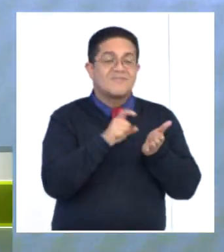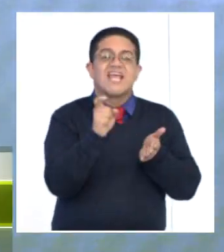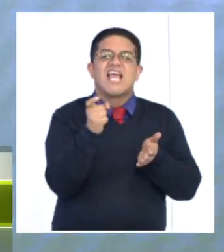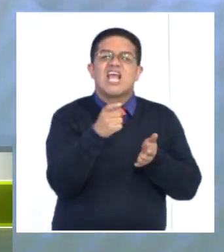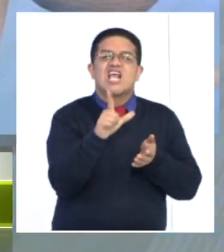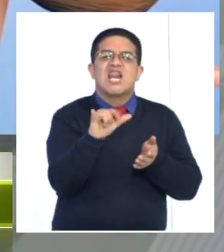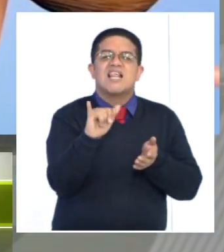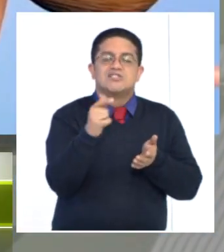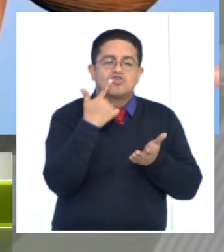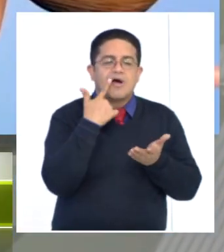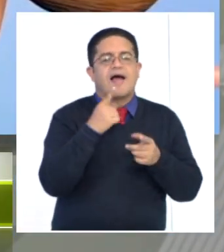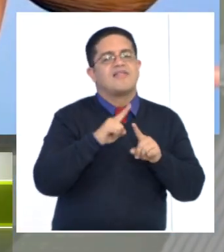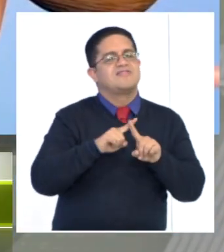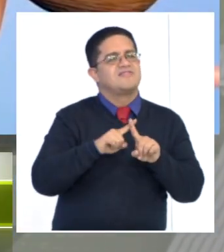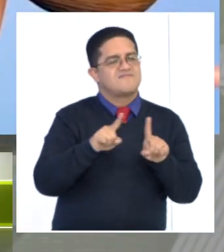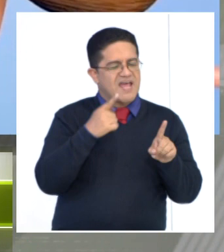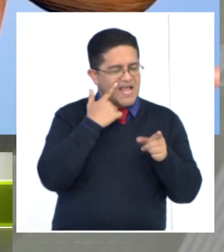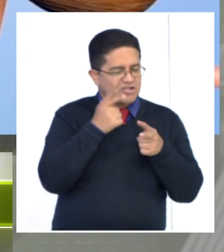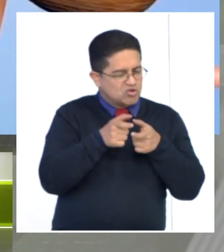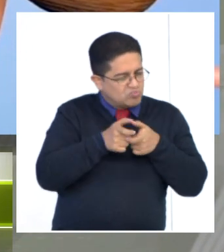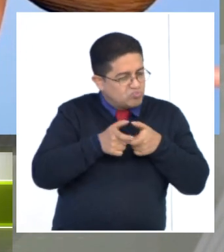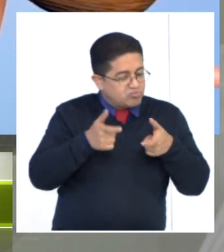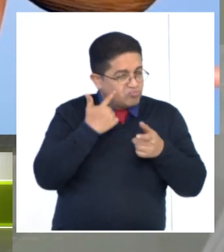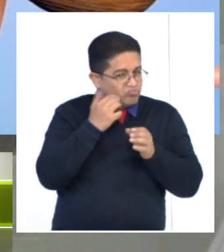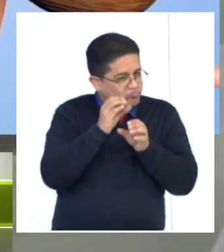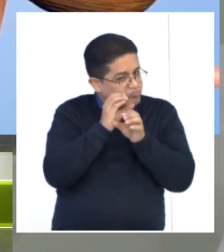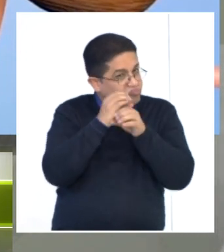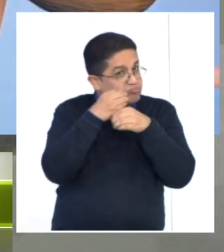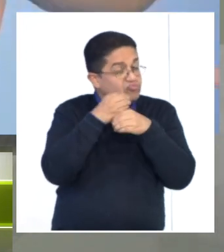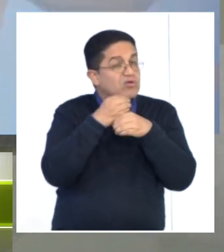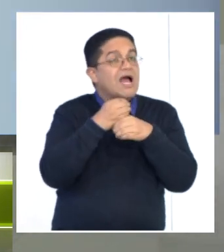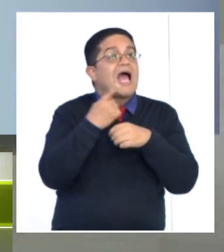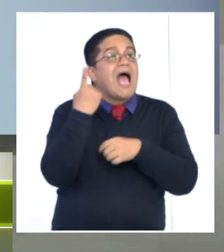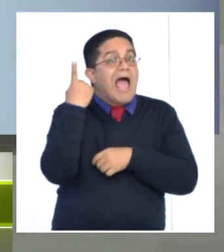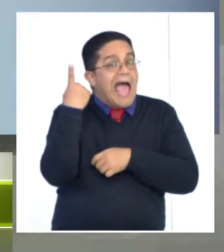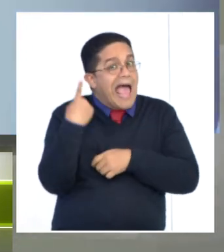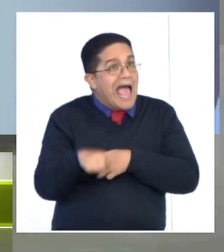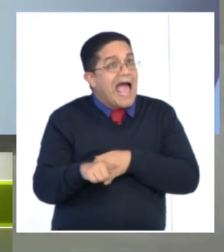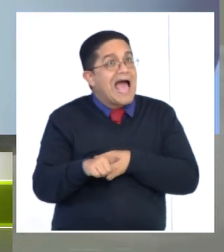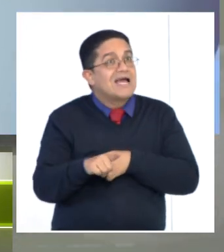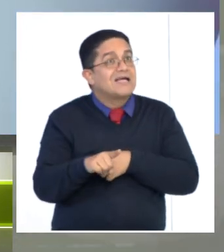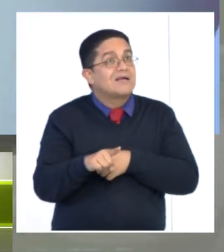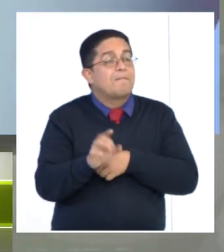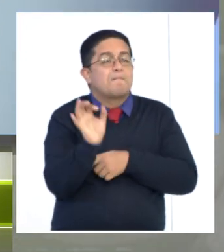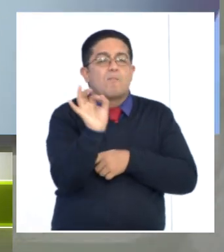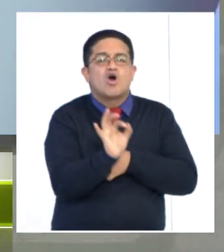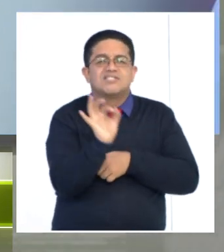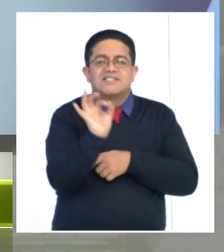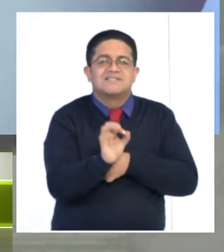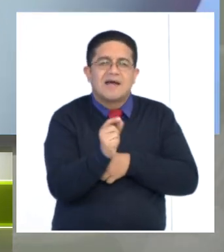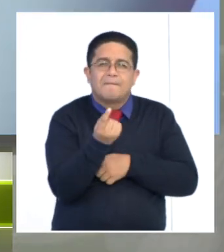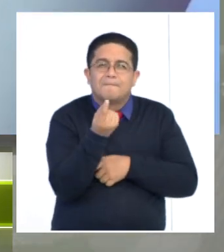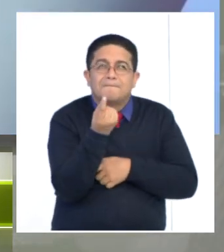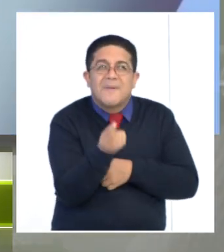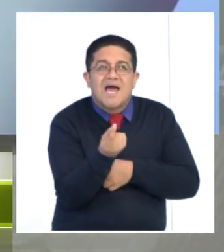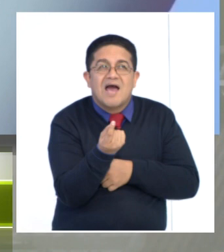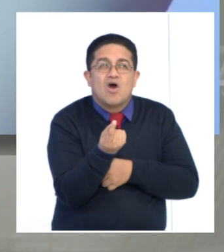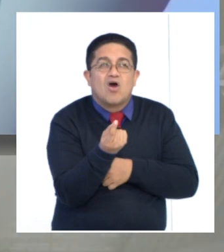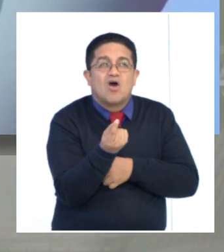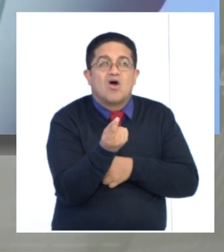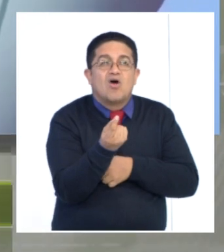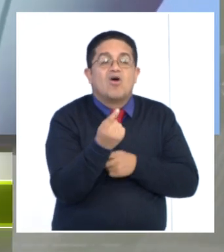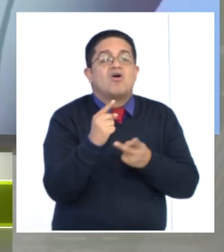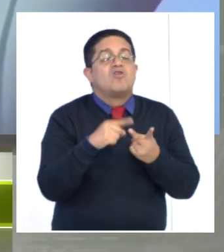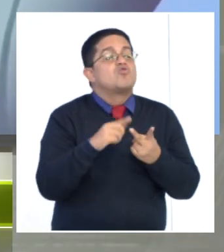que es qué tan diferente es la célula maligna de una célula sana. Si tiene un Gleason bajo una próstata que no está tan grande, si no tiene